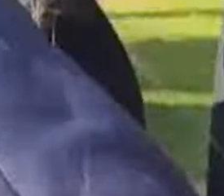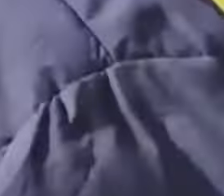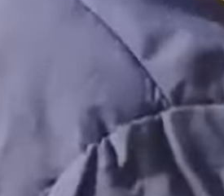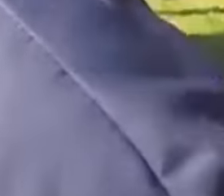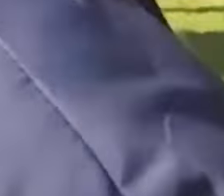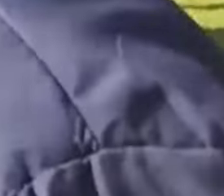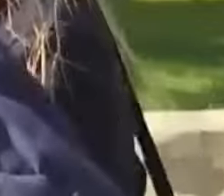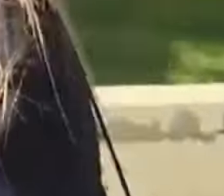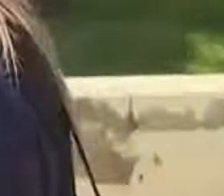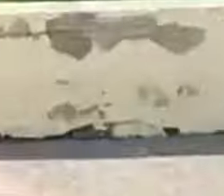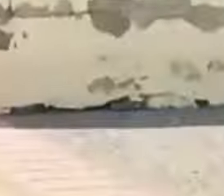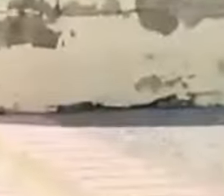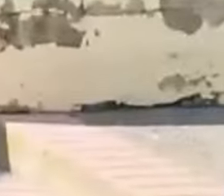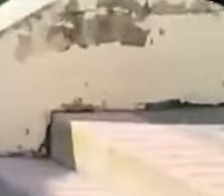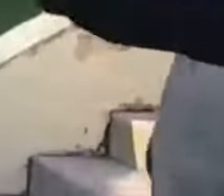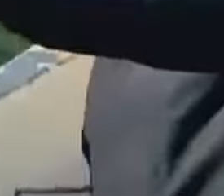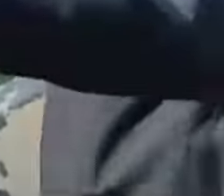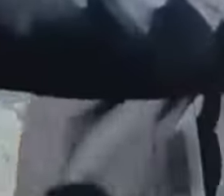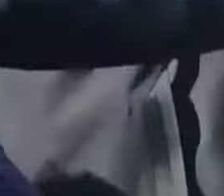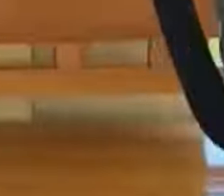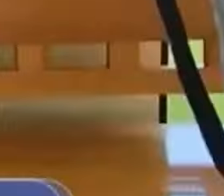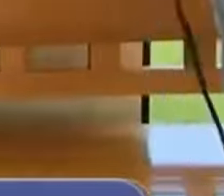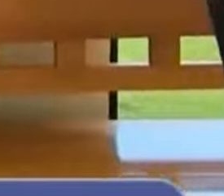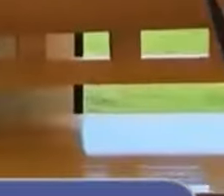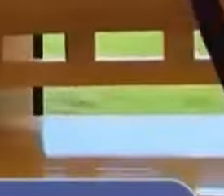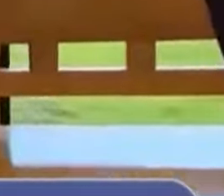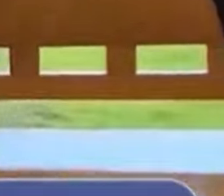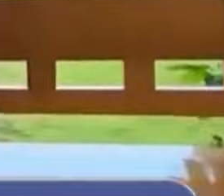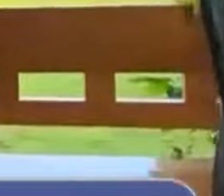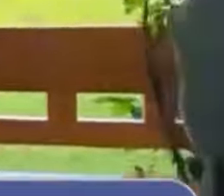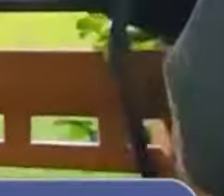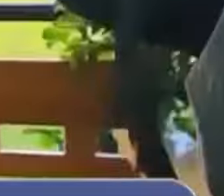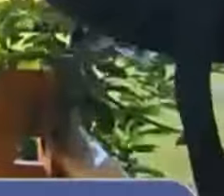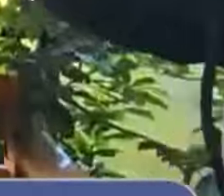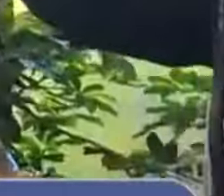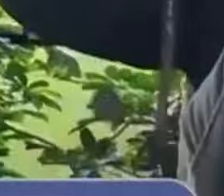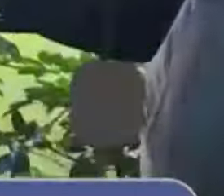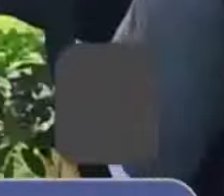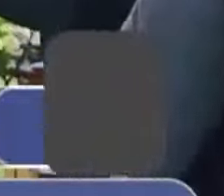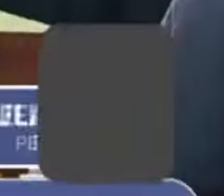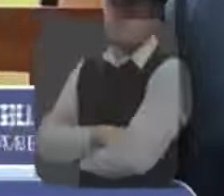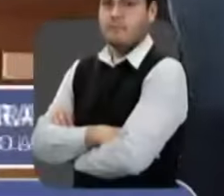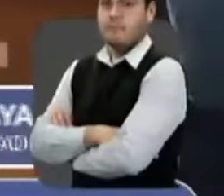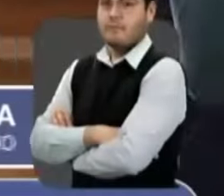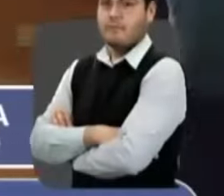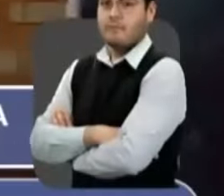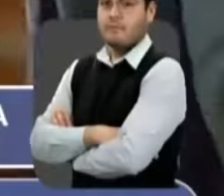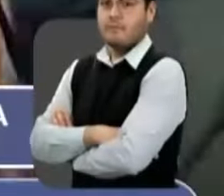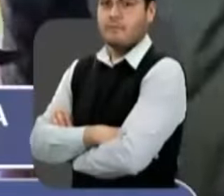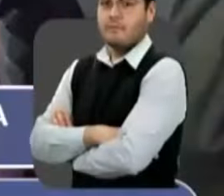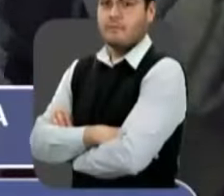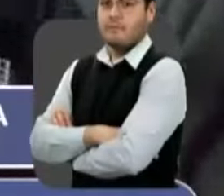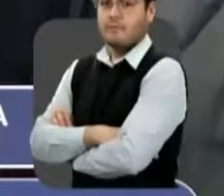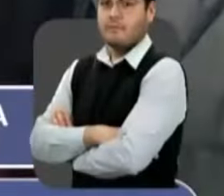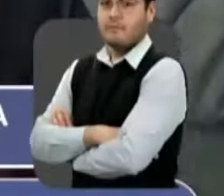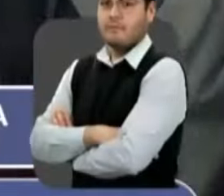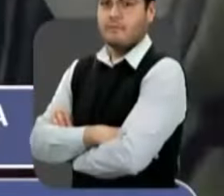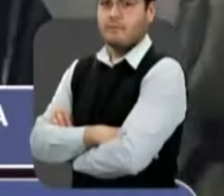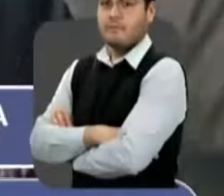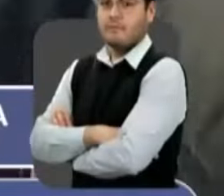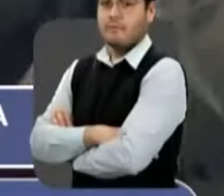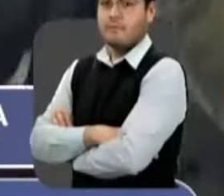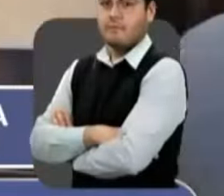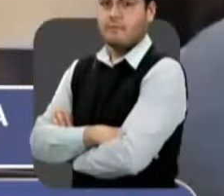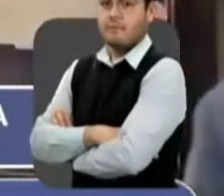información del momento del carácter judicial porque Se confirma la prisión preventiva de Eduardo macaya ctil y así lo decidió la